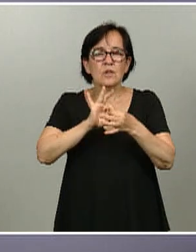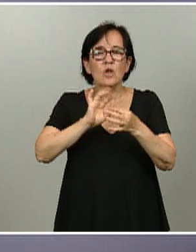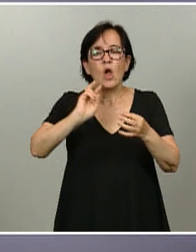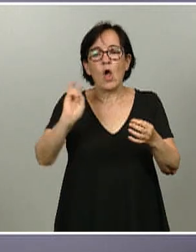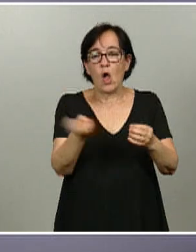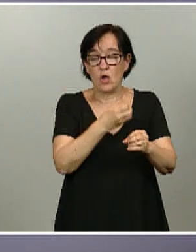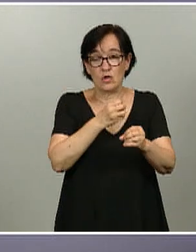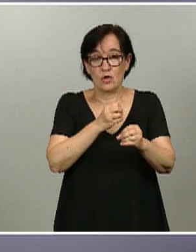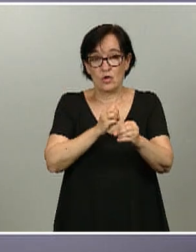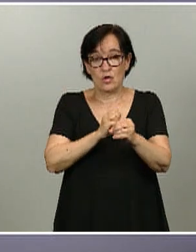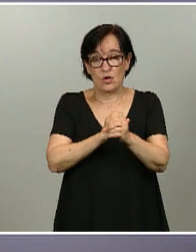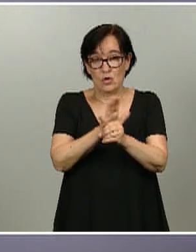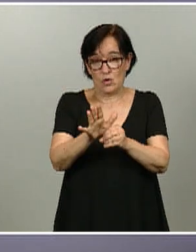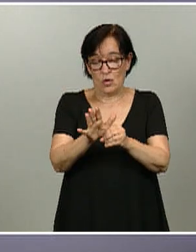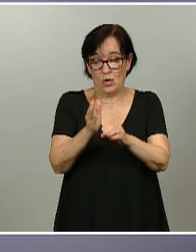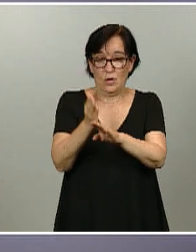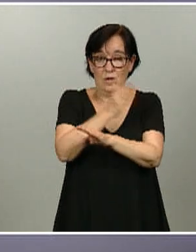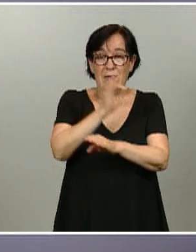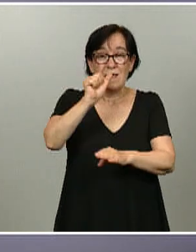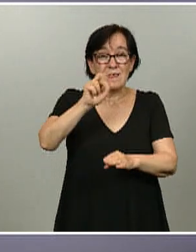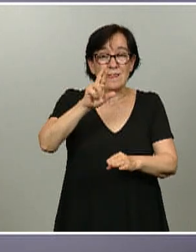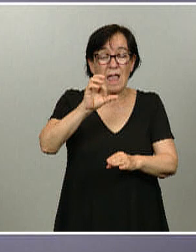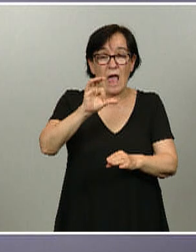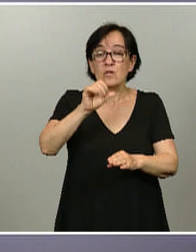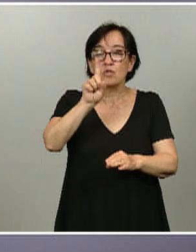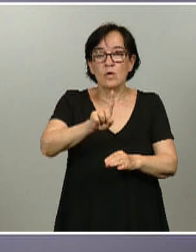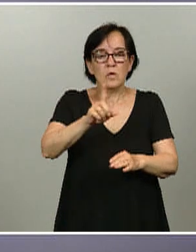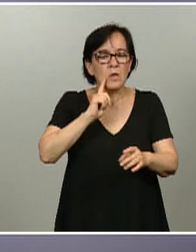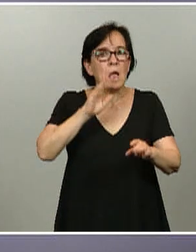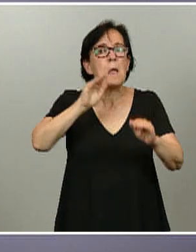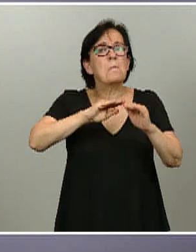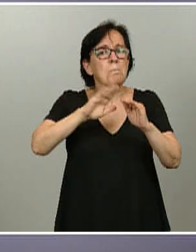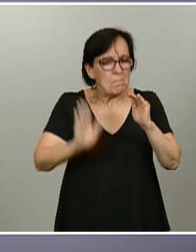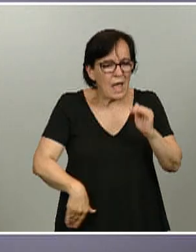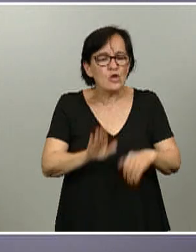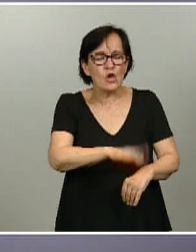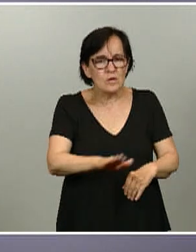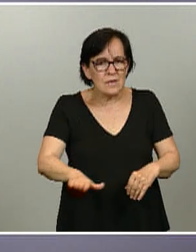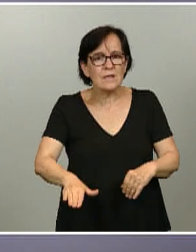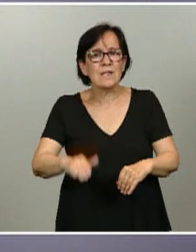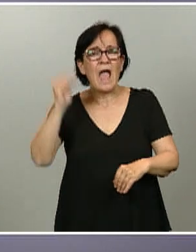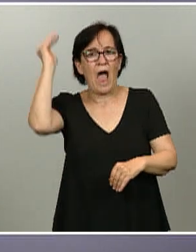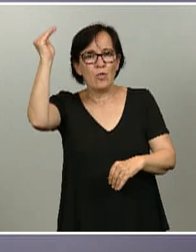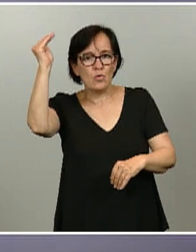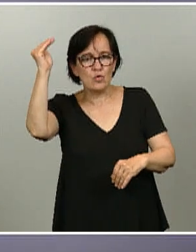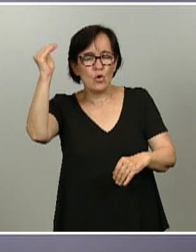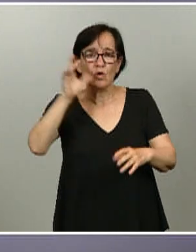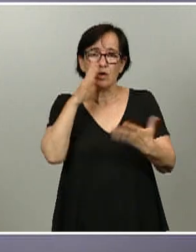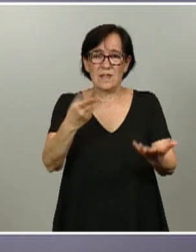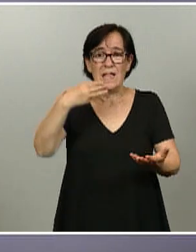conocemos antiguos, por ejemplo, el SARS-1, también produjo menos casos en niños que en adultos. al igual que el MERS,